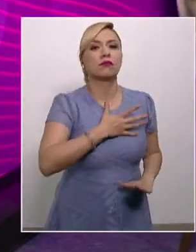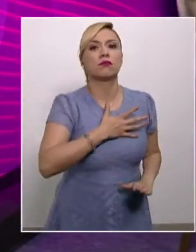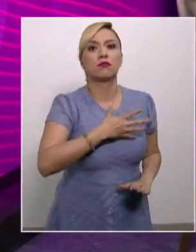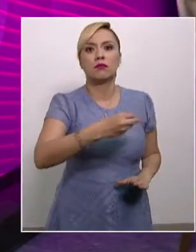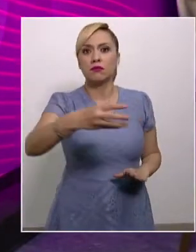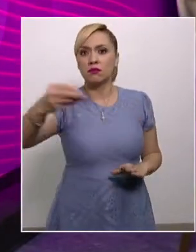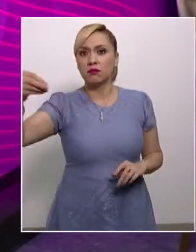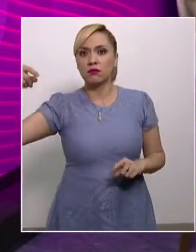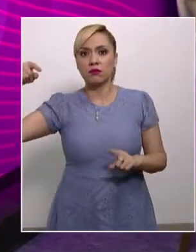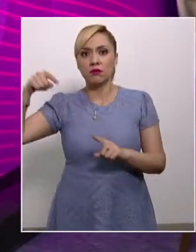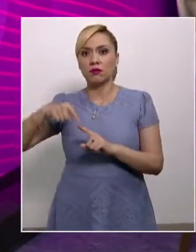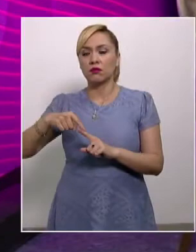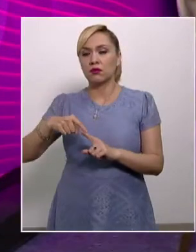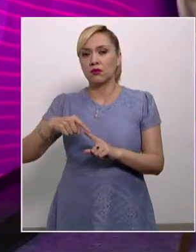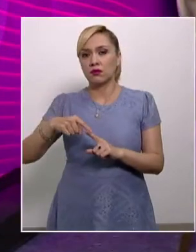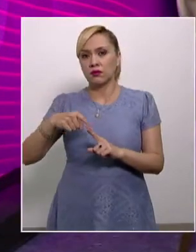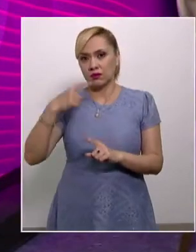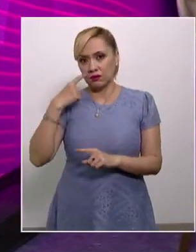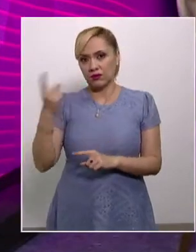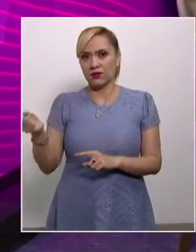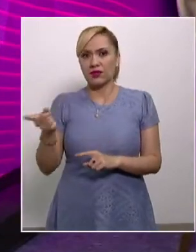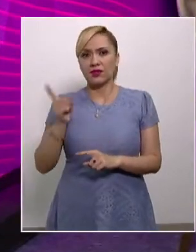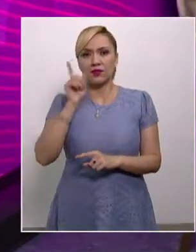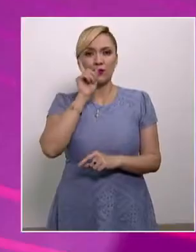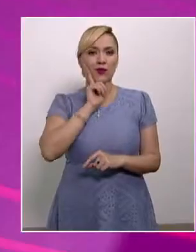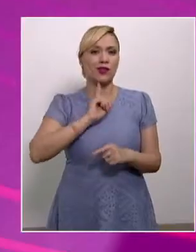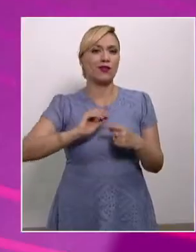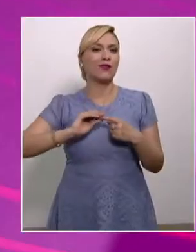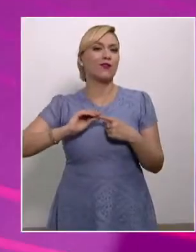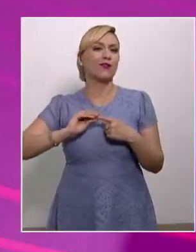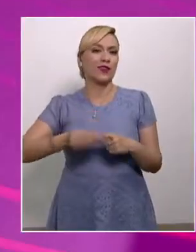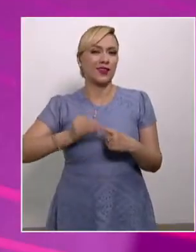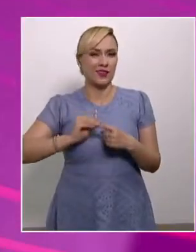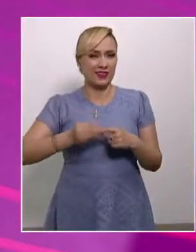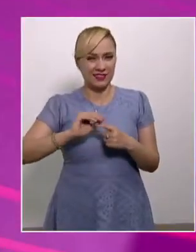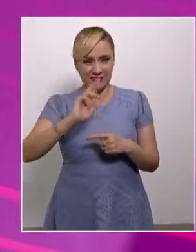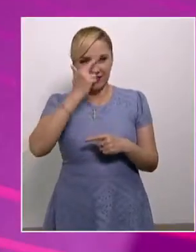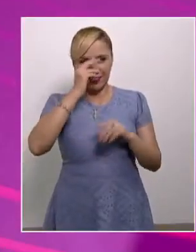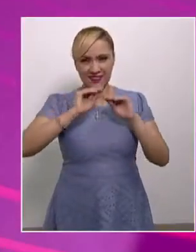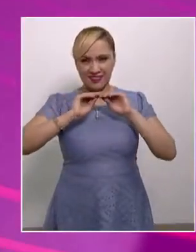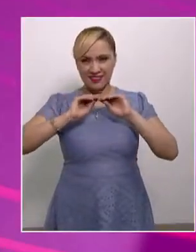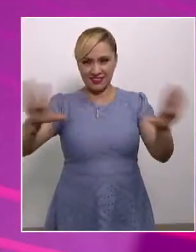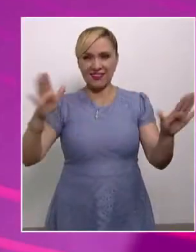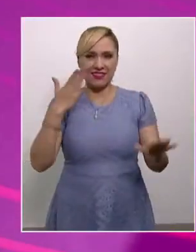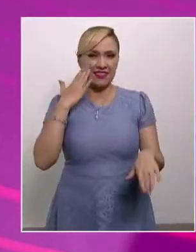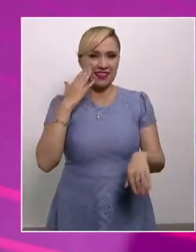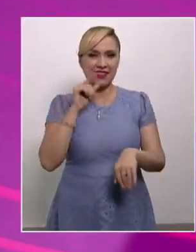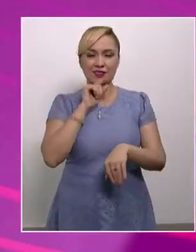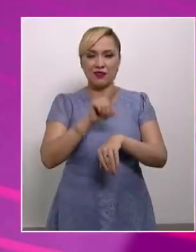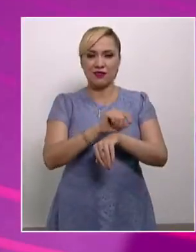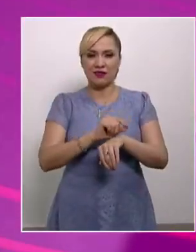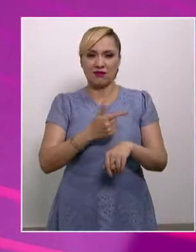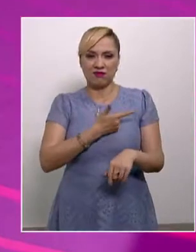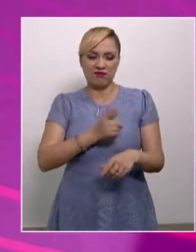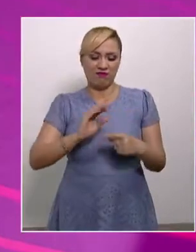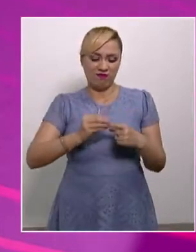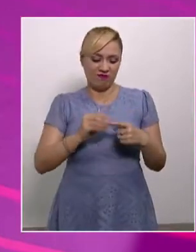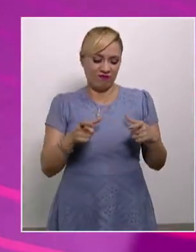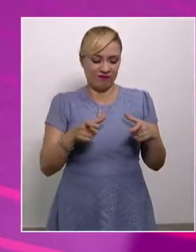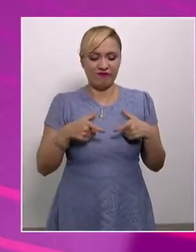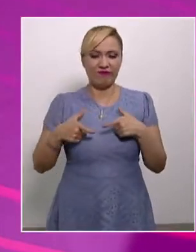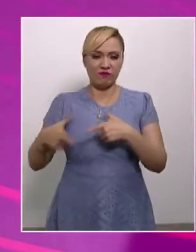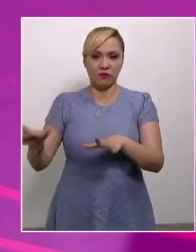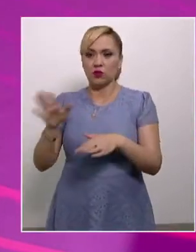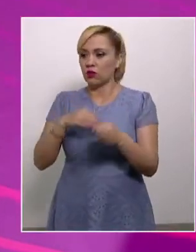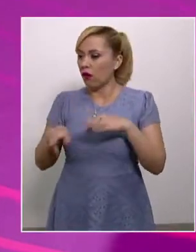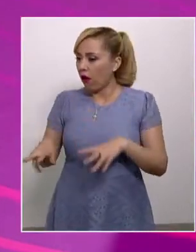va a concentrar esto. Ya tuvimos a Lady Frijoles, ¿no? Un comentario lamentable que se mediatiza y que entonces ayuda a exacerbar esta estigmatización